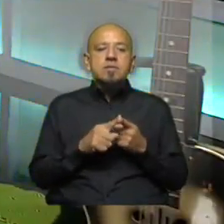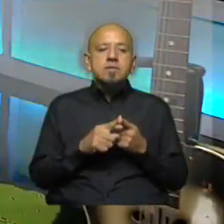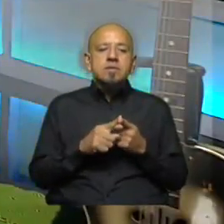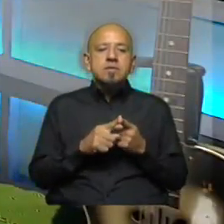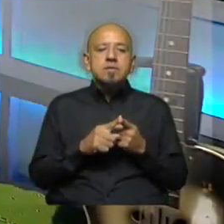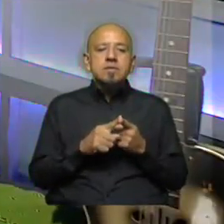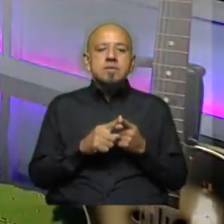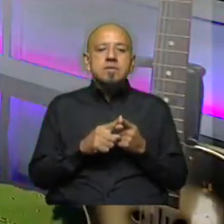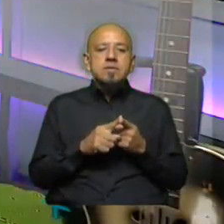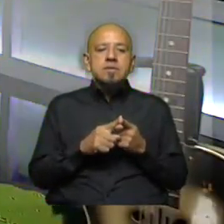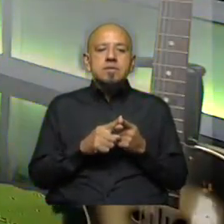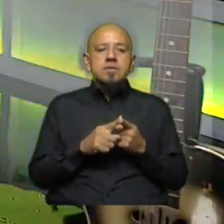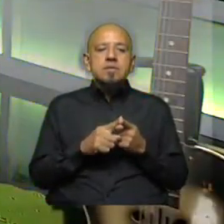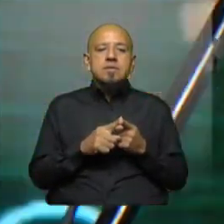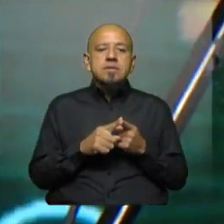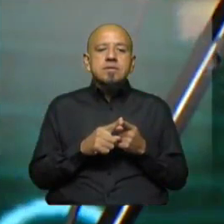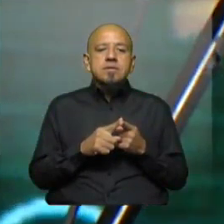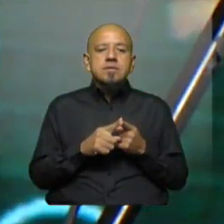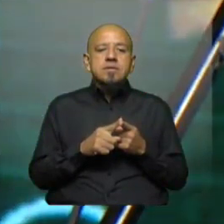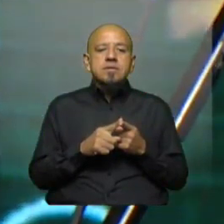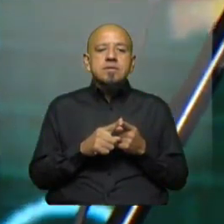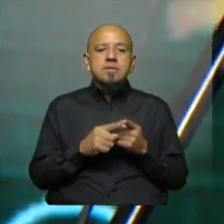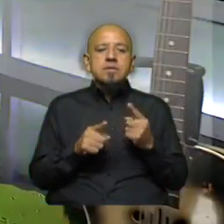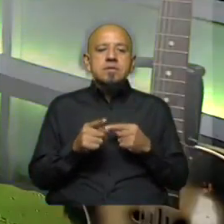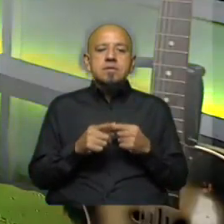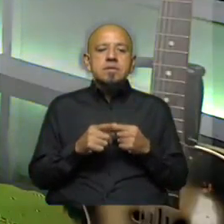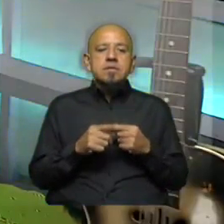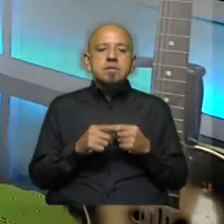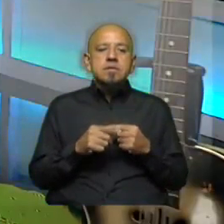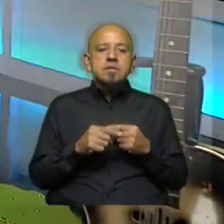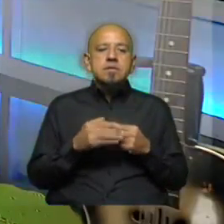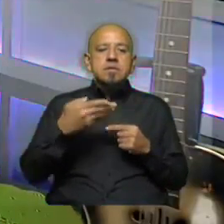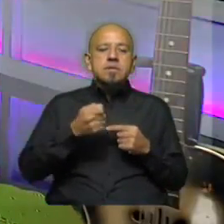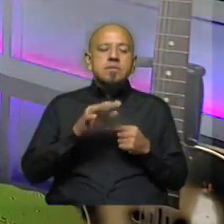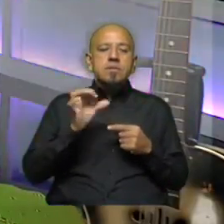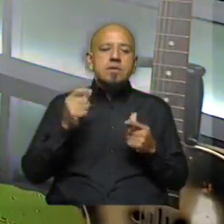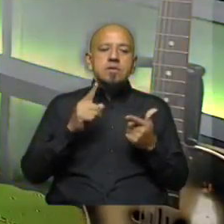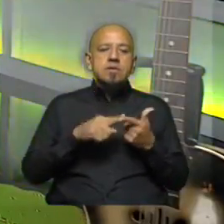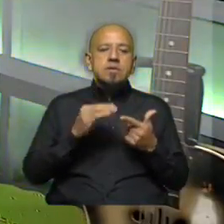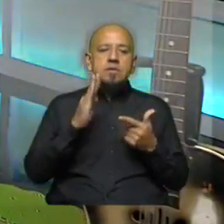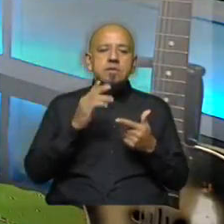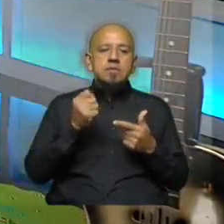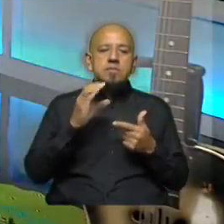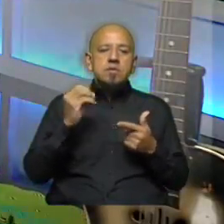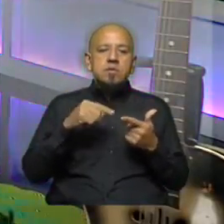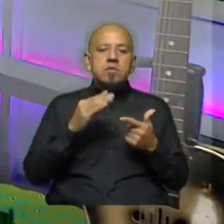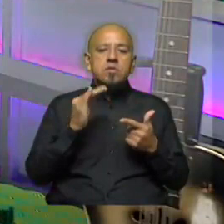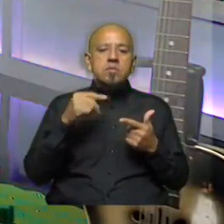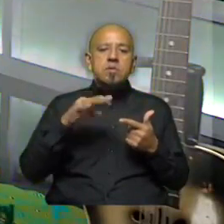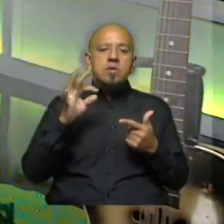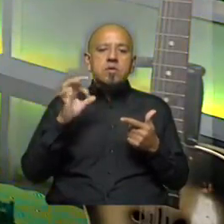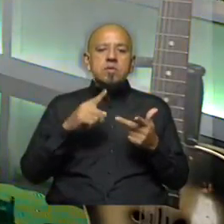Algunos sí, todos. Spoiler, bueno, se llama spoiler. En armónica. Claro. Paco Pintos. Paco Pintos, de la